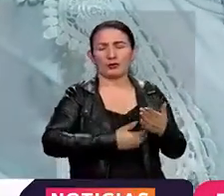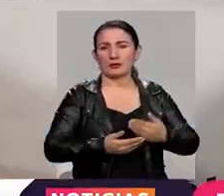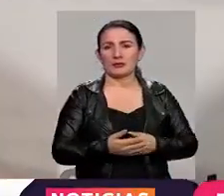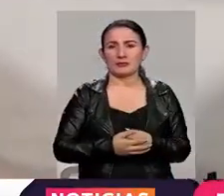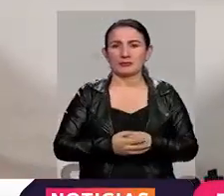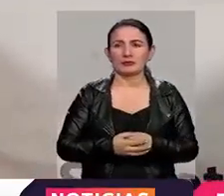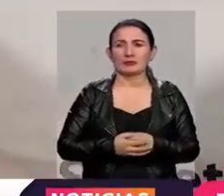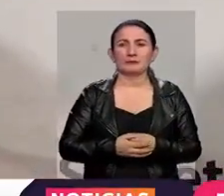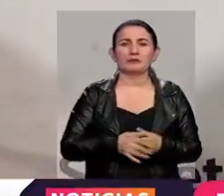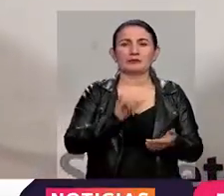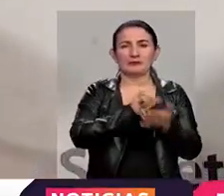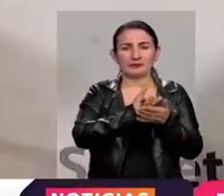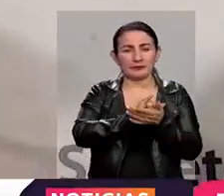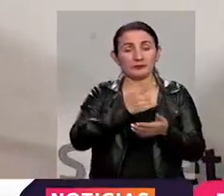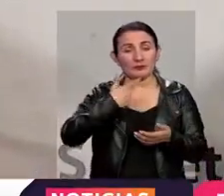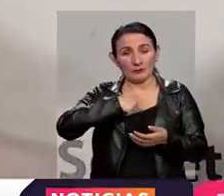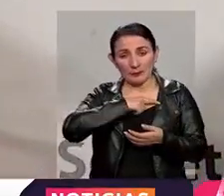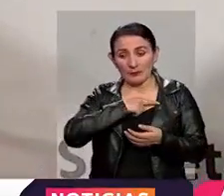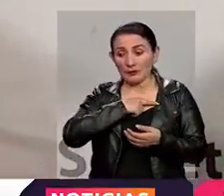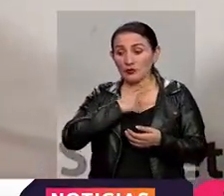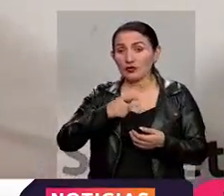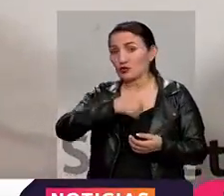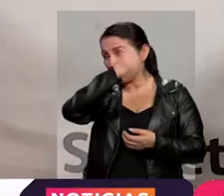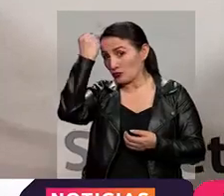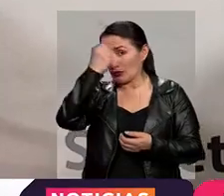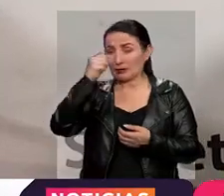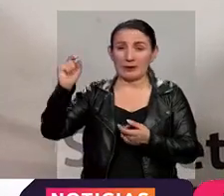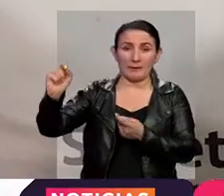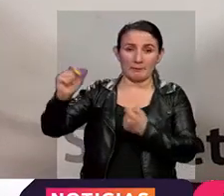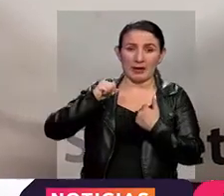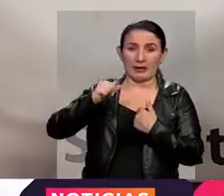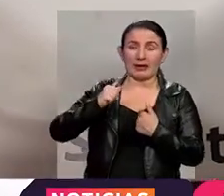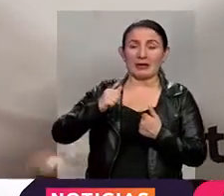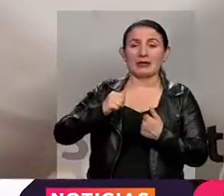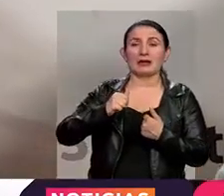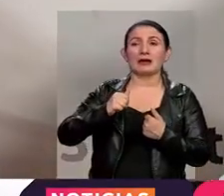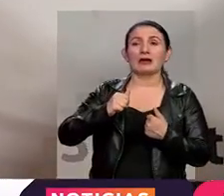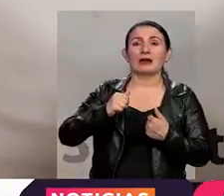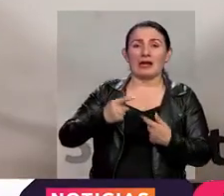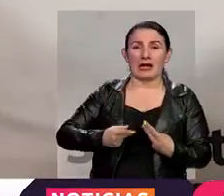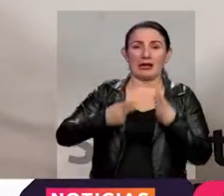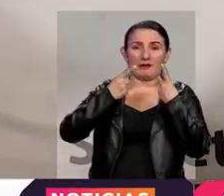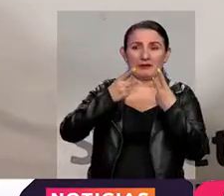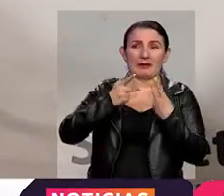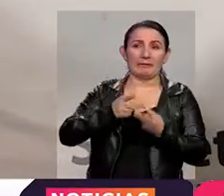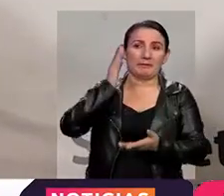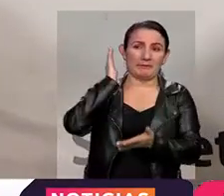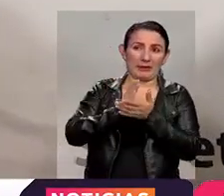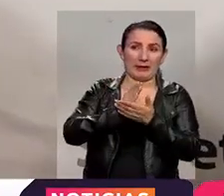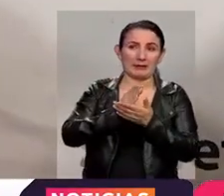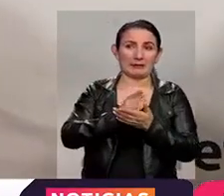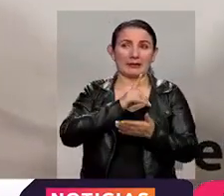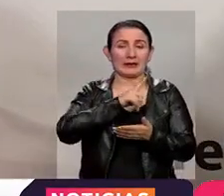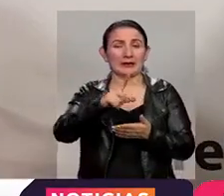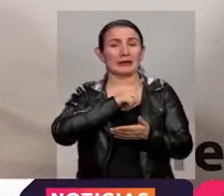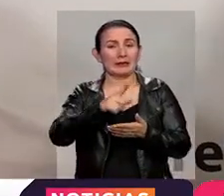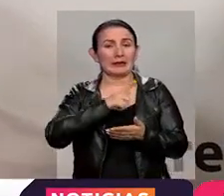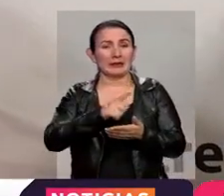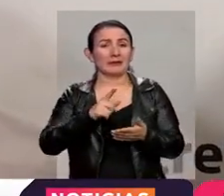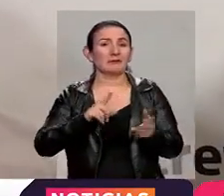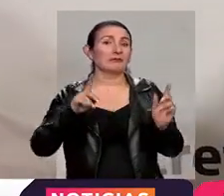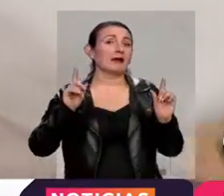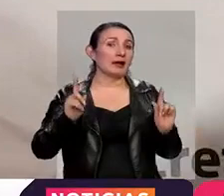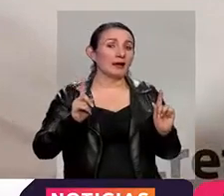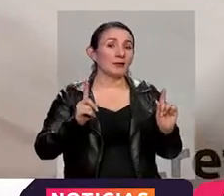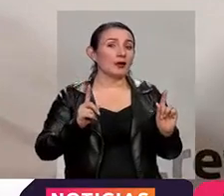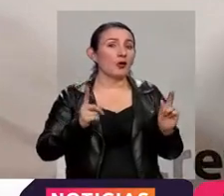respectivos. Es porque a nosotros el municipio nos paga también un seguro de vida, como sabemos, por si nos pasan algo a los líderes. Y resulta